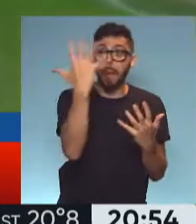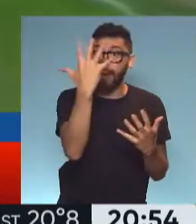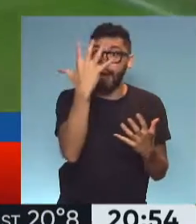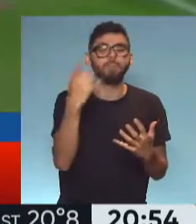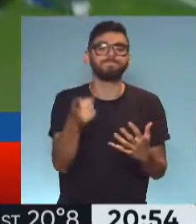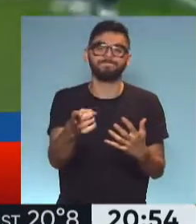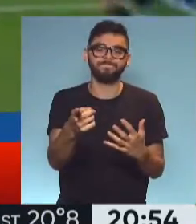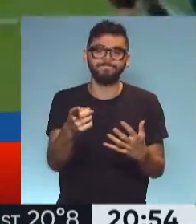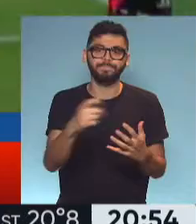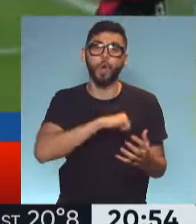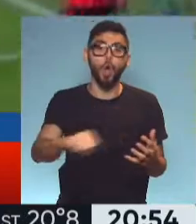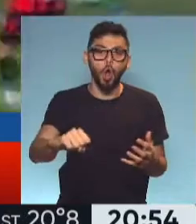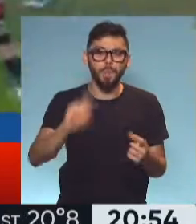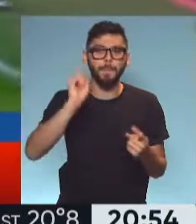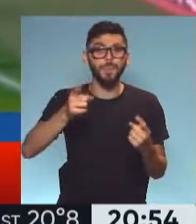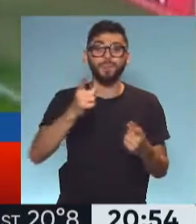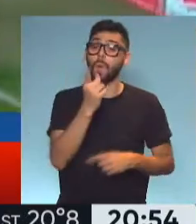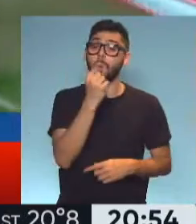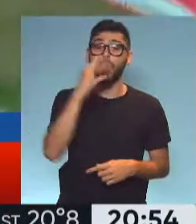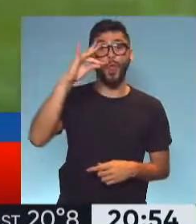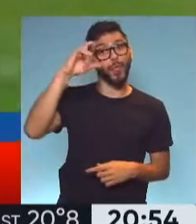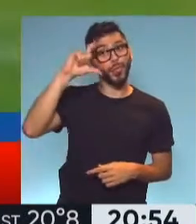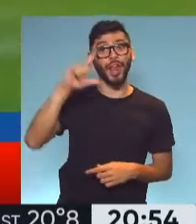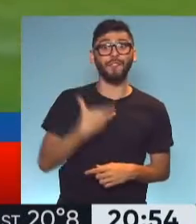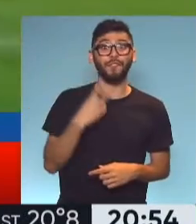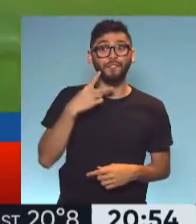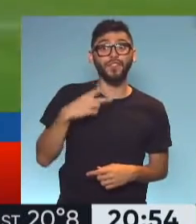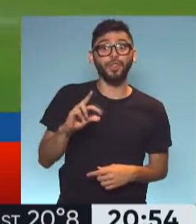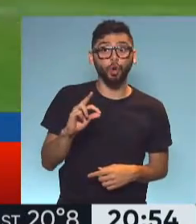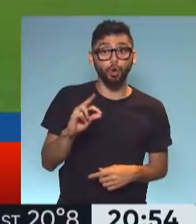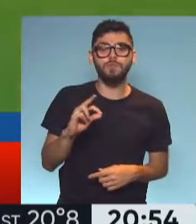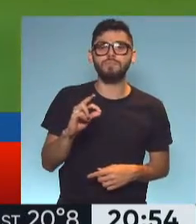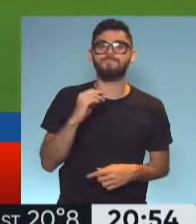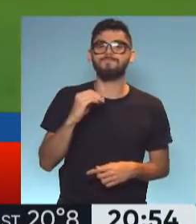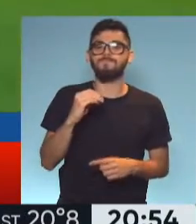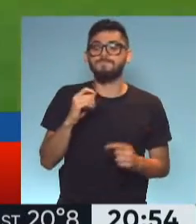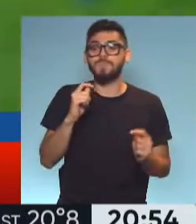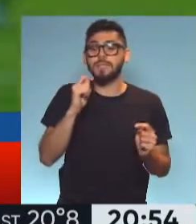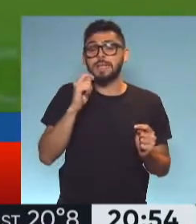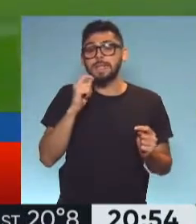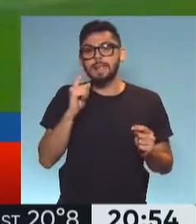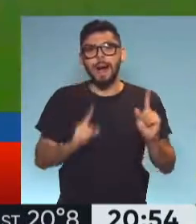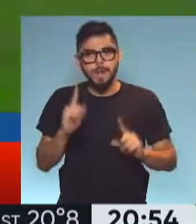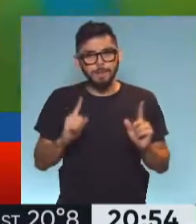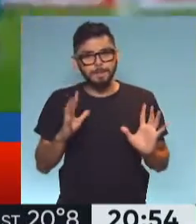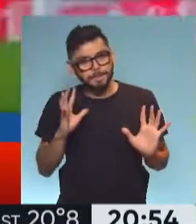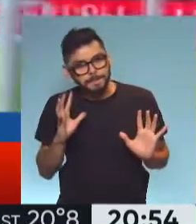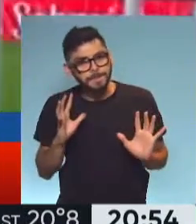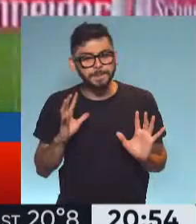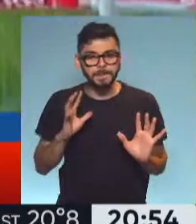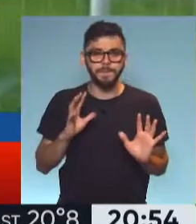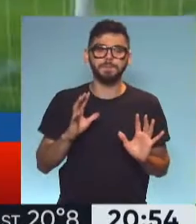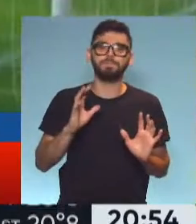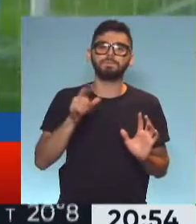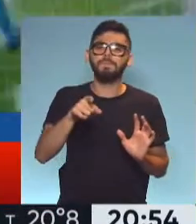algunas cuestiones con germán delfino por parte de la visita que no pudieron digerir en este caso